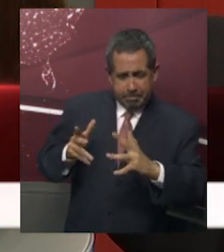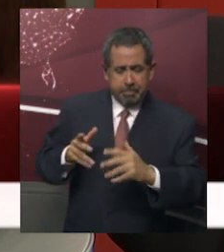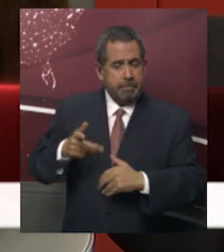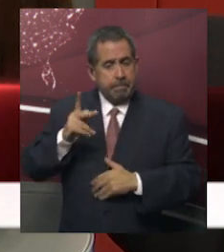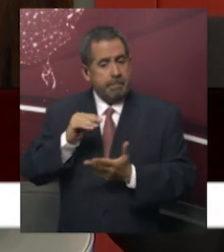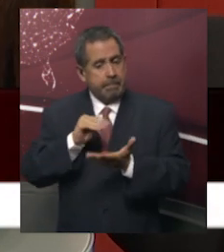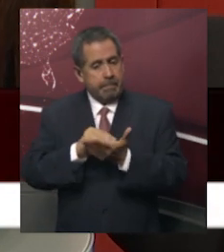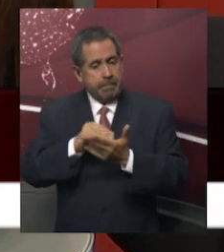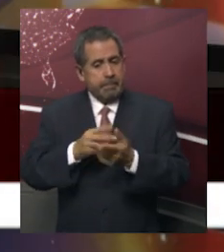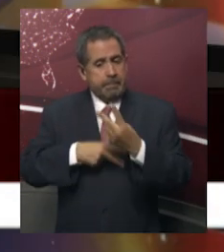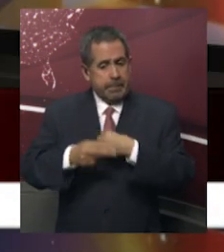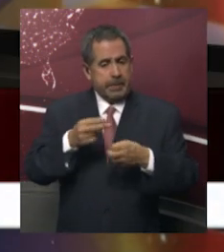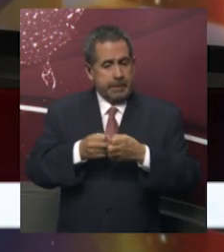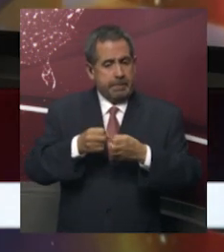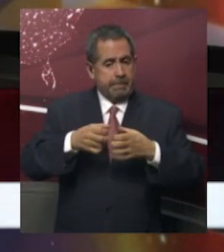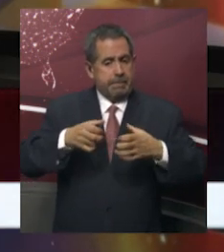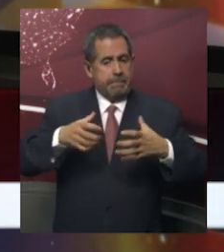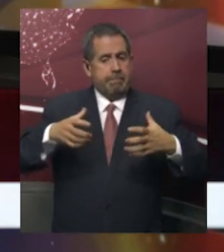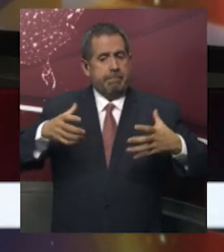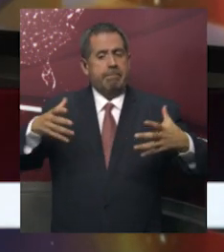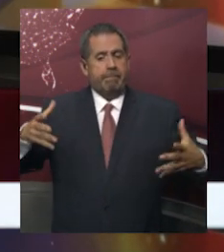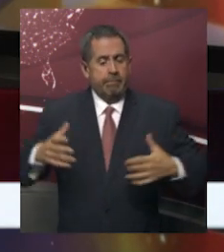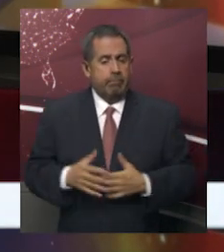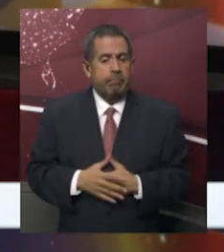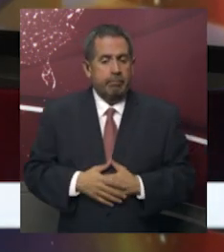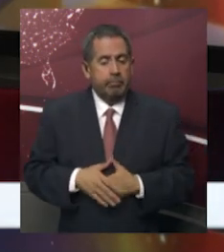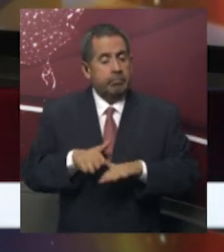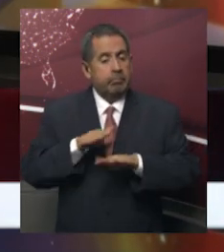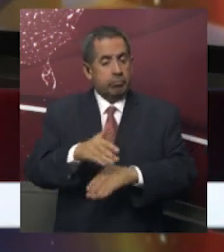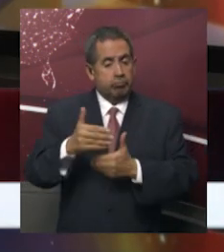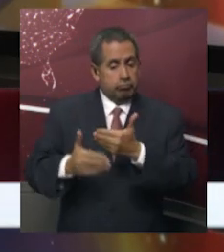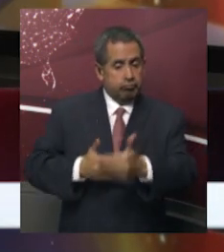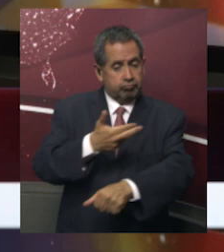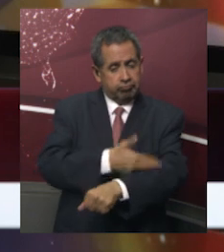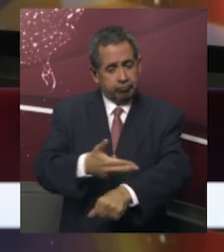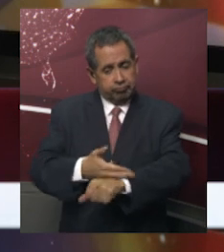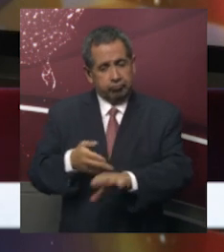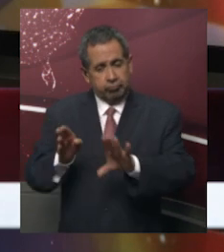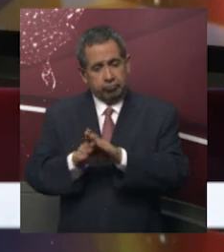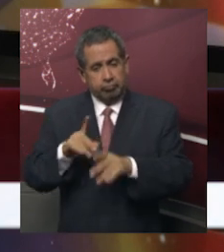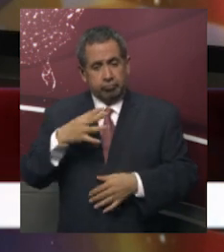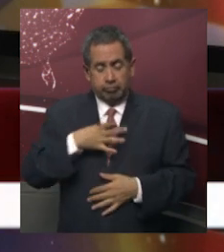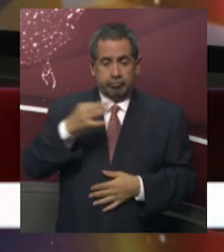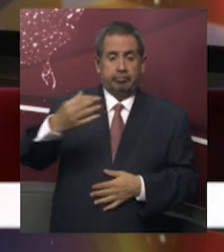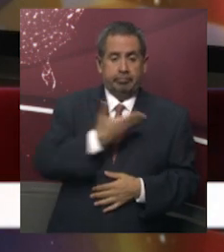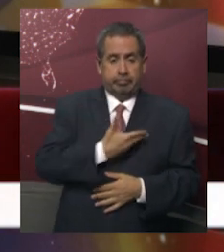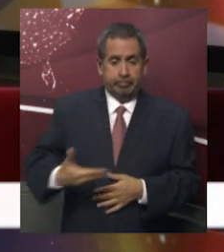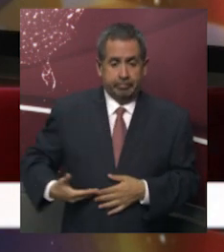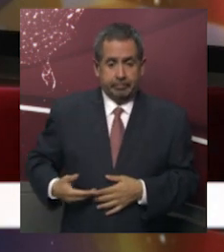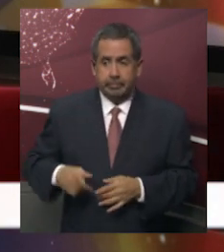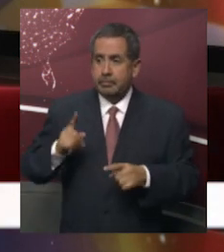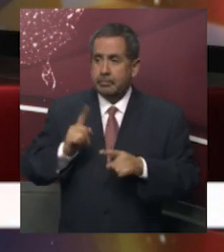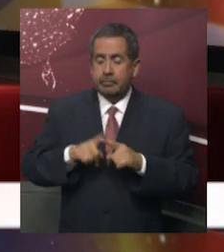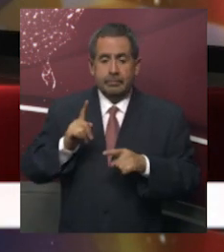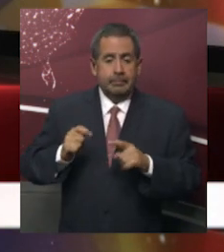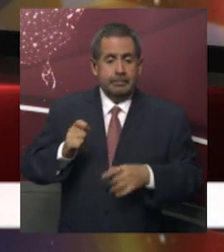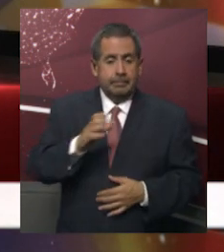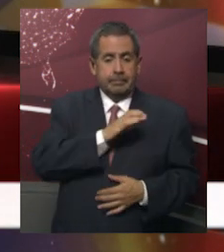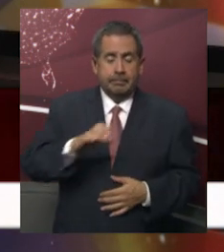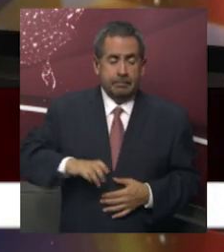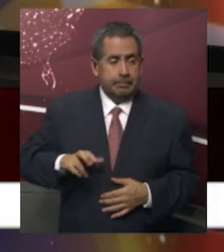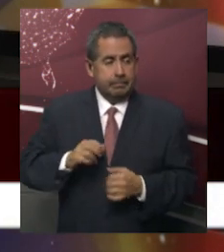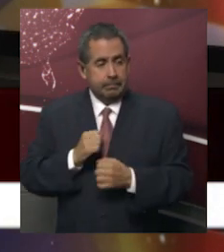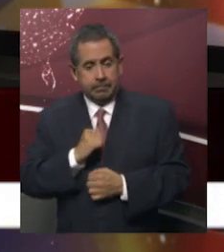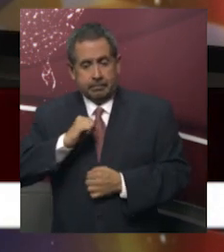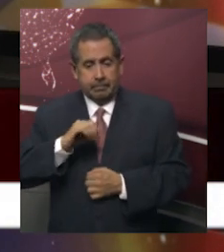sigue creciendo la organización. Ahora, sobre el proceso para ser presidenta, pues no es que alguien me candidateara, no